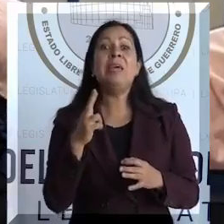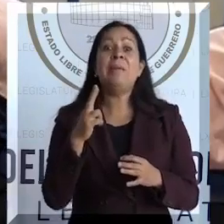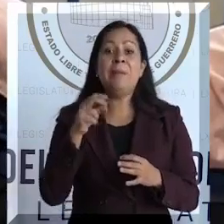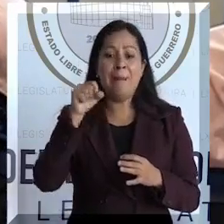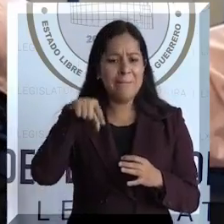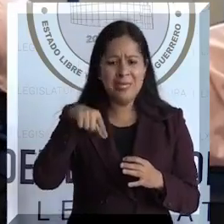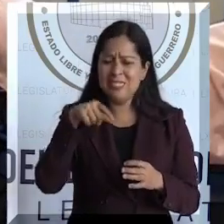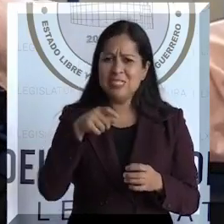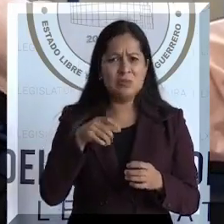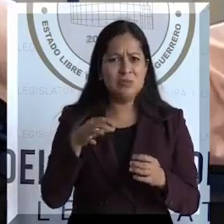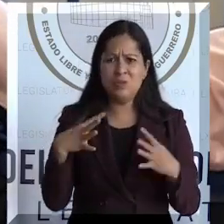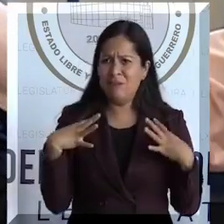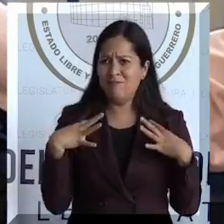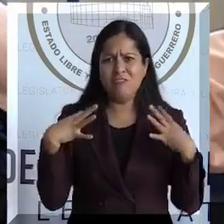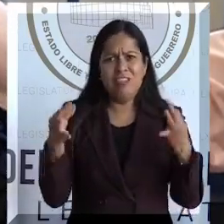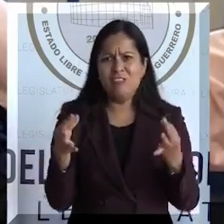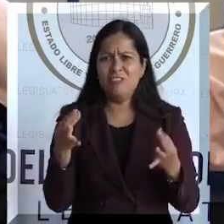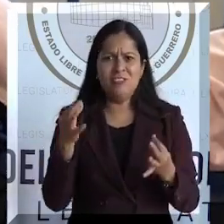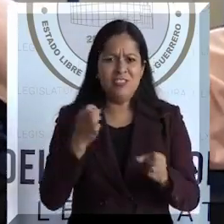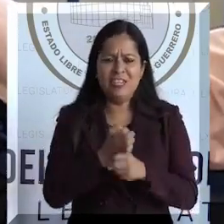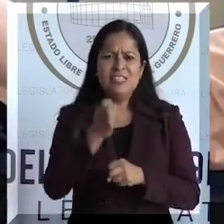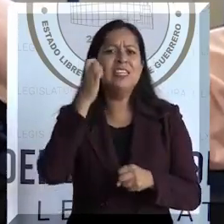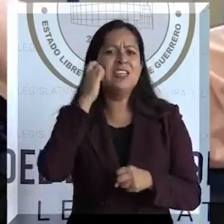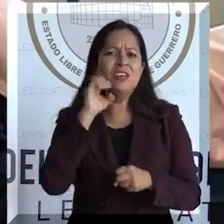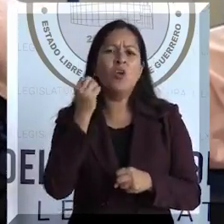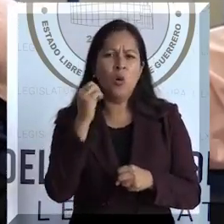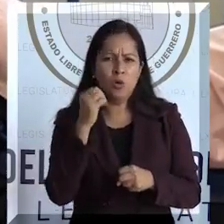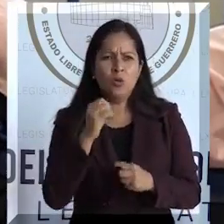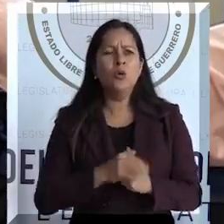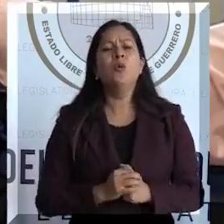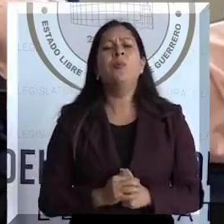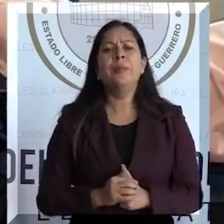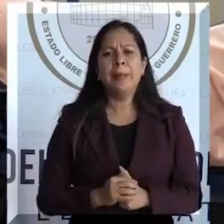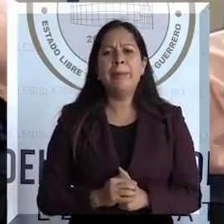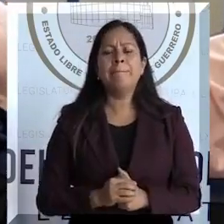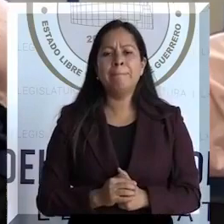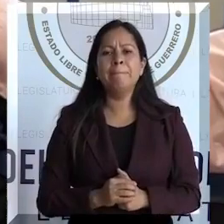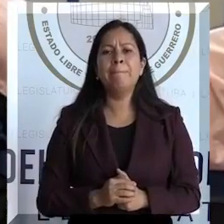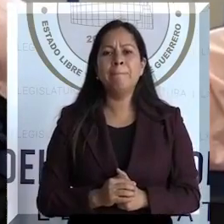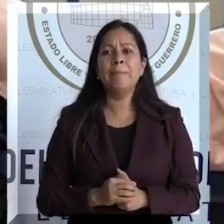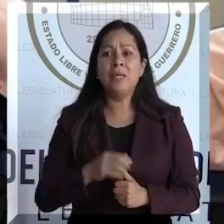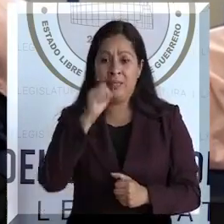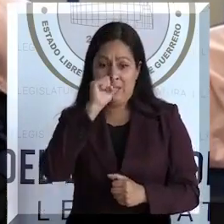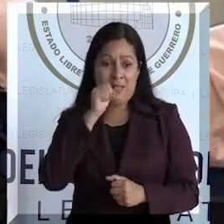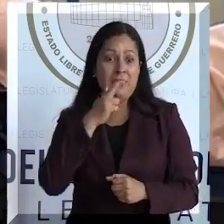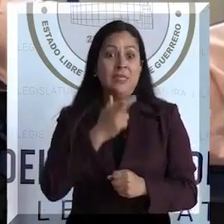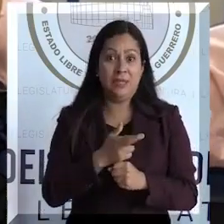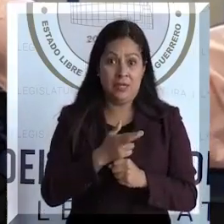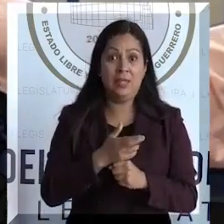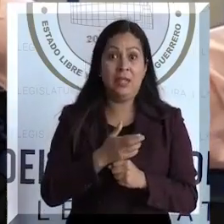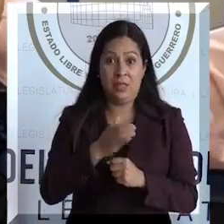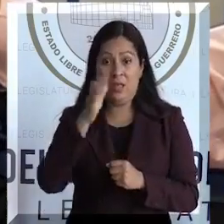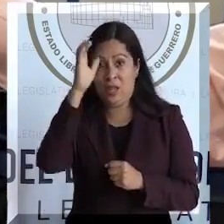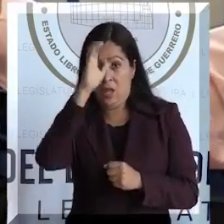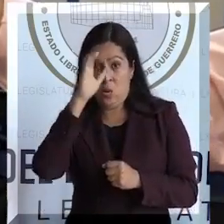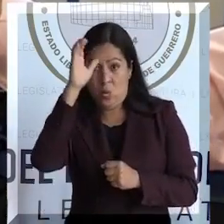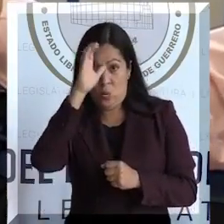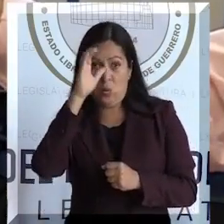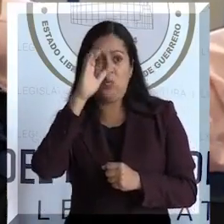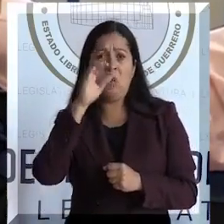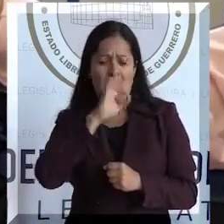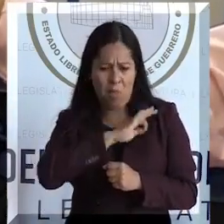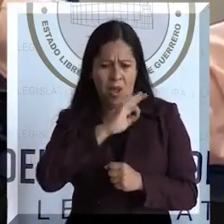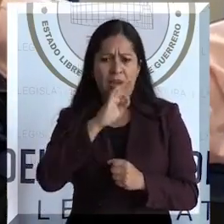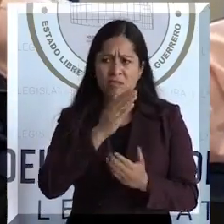del estado de Guerrero en octubre, y pues desde la Secretaría de Cultura también se pueden llevar